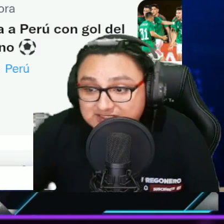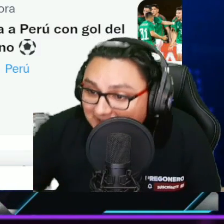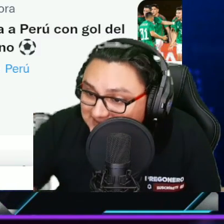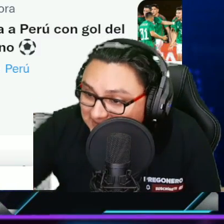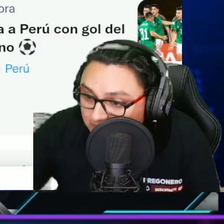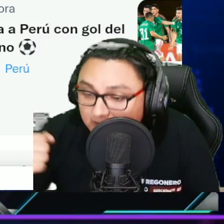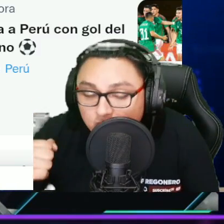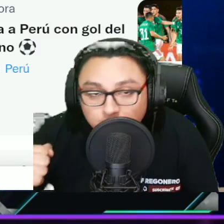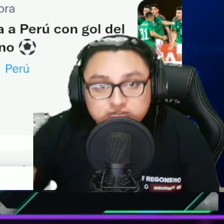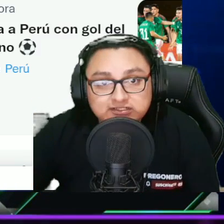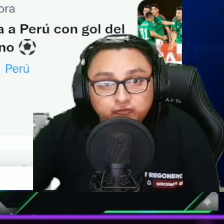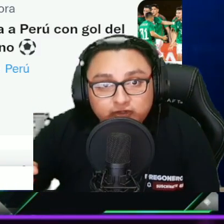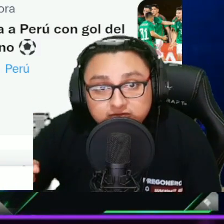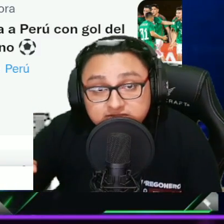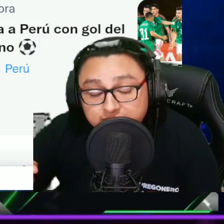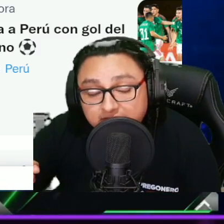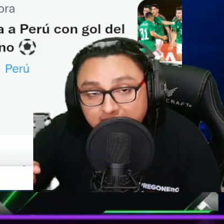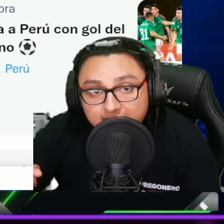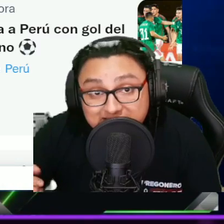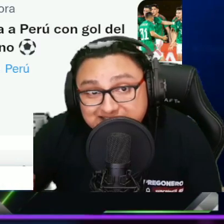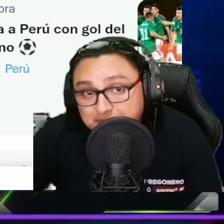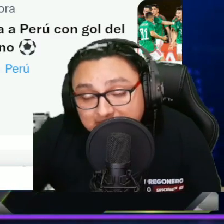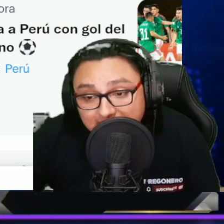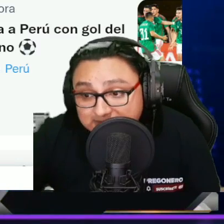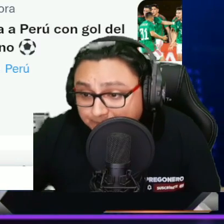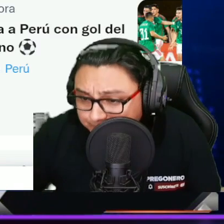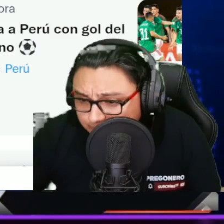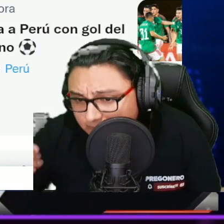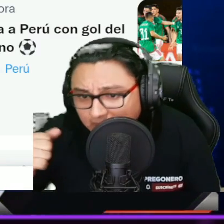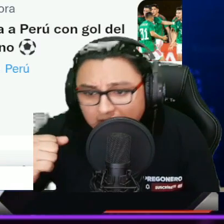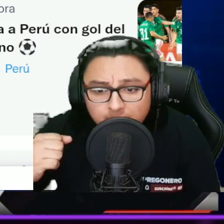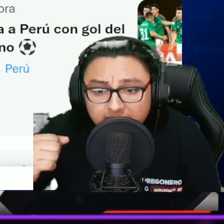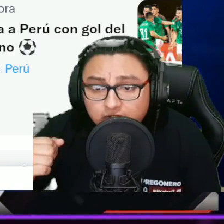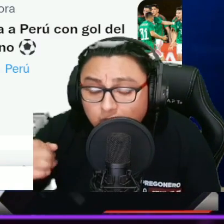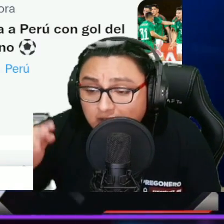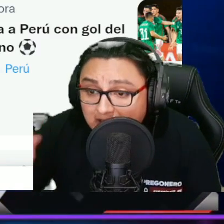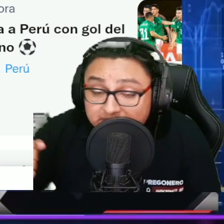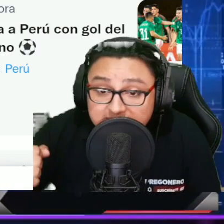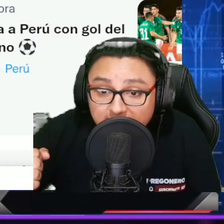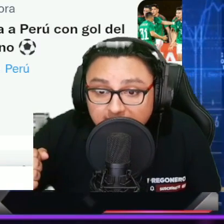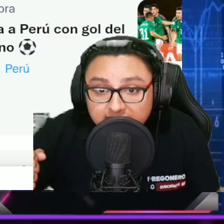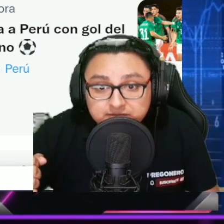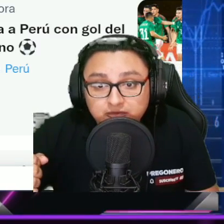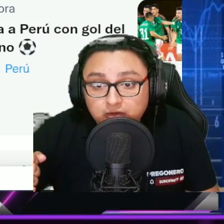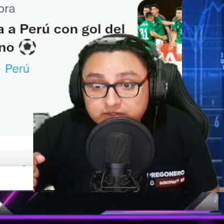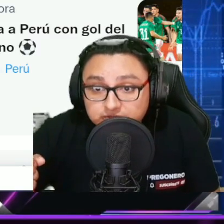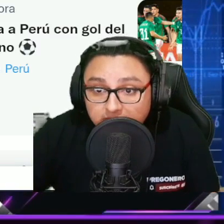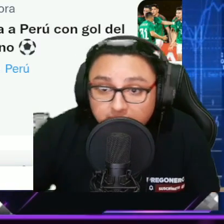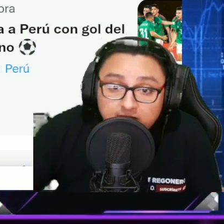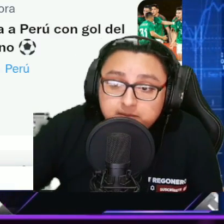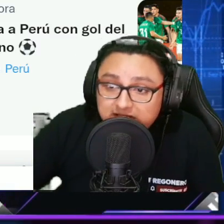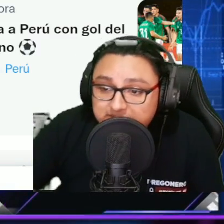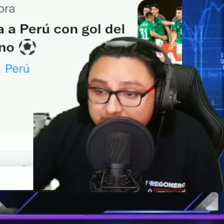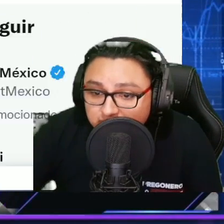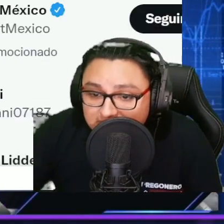de Independencia a celebrar nuestras nuestras fiestas patrias acompañando al presidente Andrés Manuel López Obrador